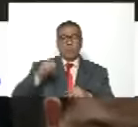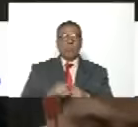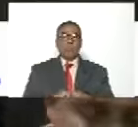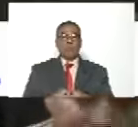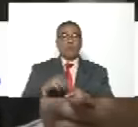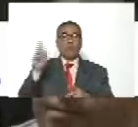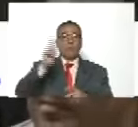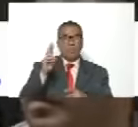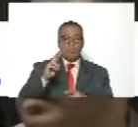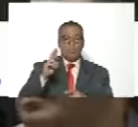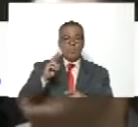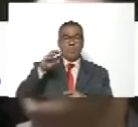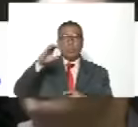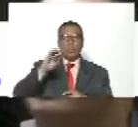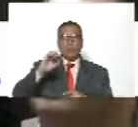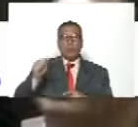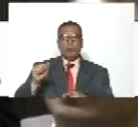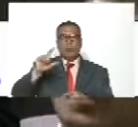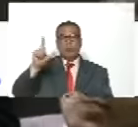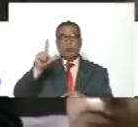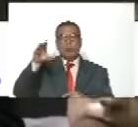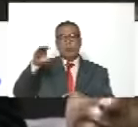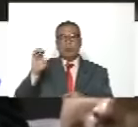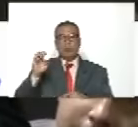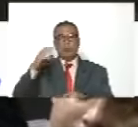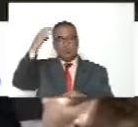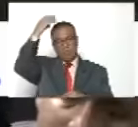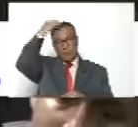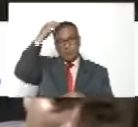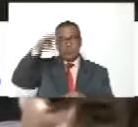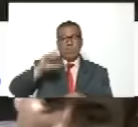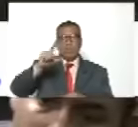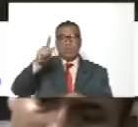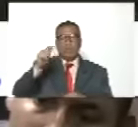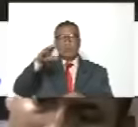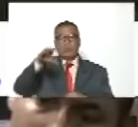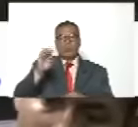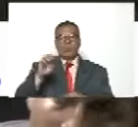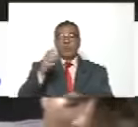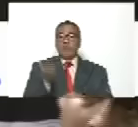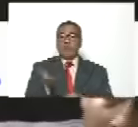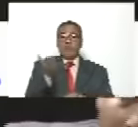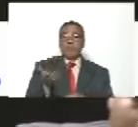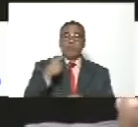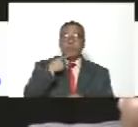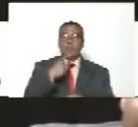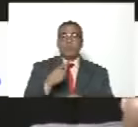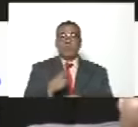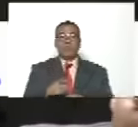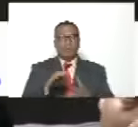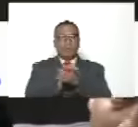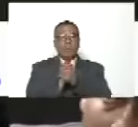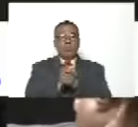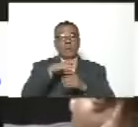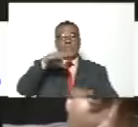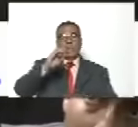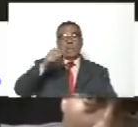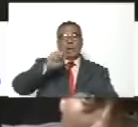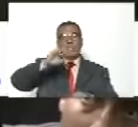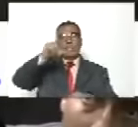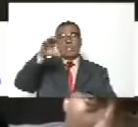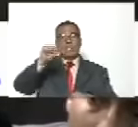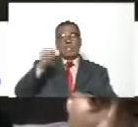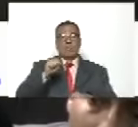la República de Seychelles y el Reino de Lesoto. Es importante destacar que el compañero Carlos Feo